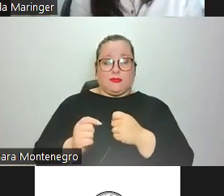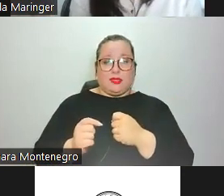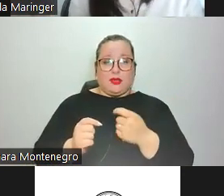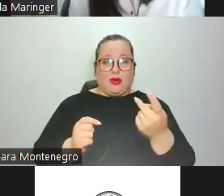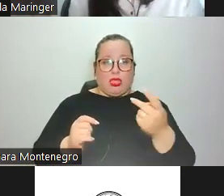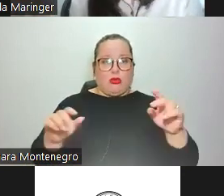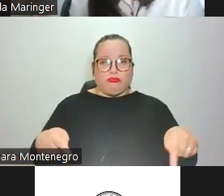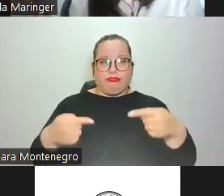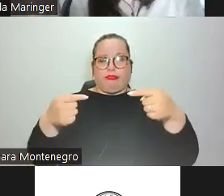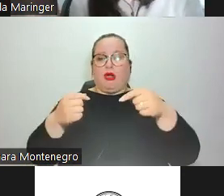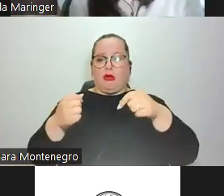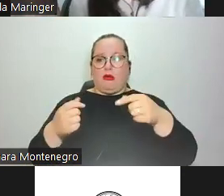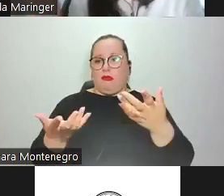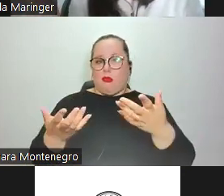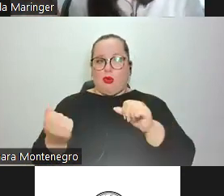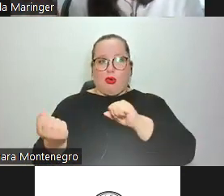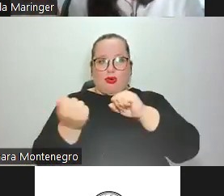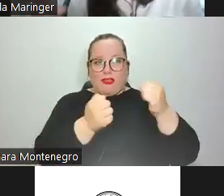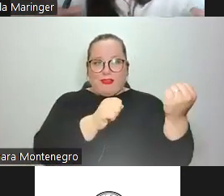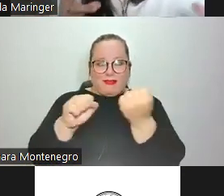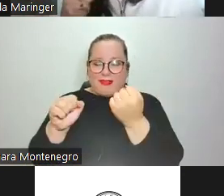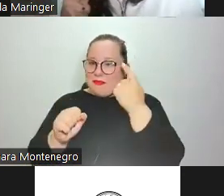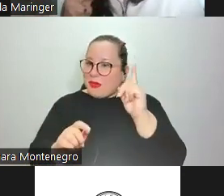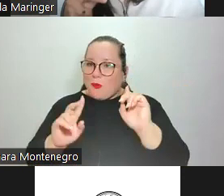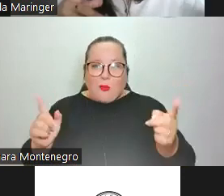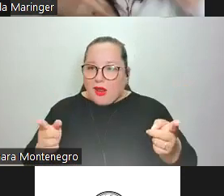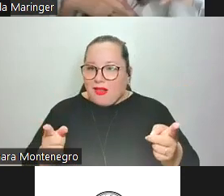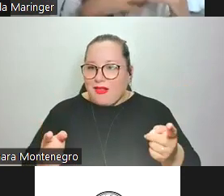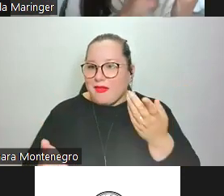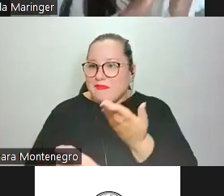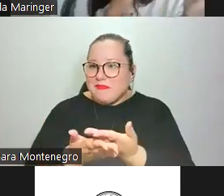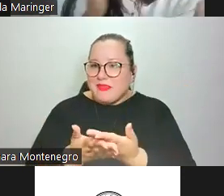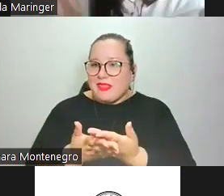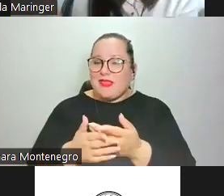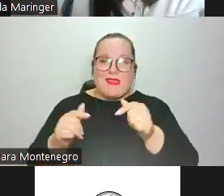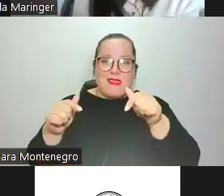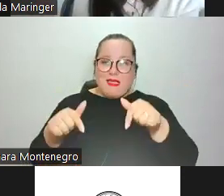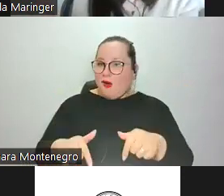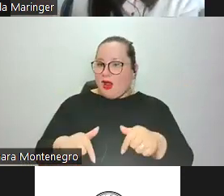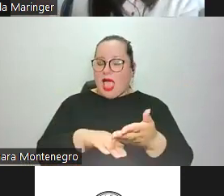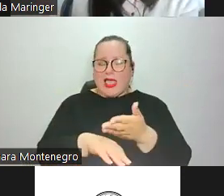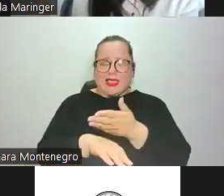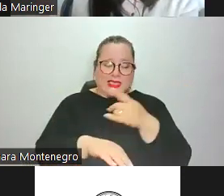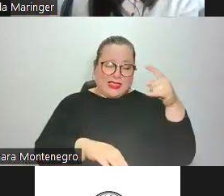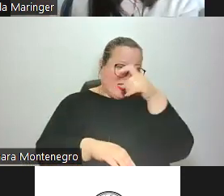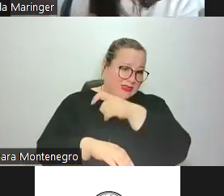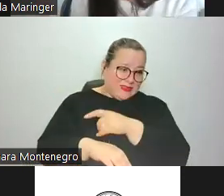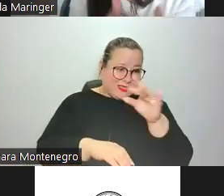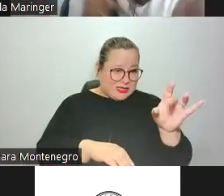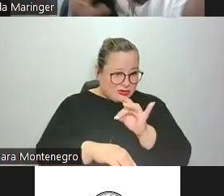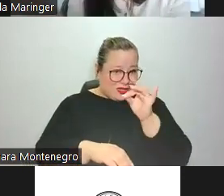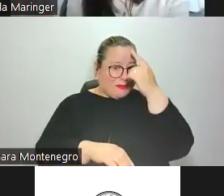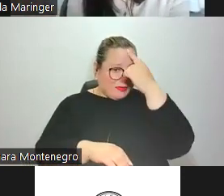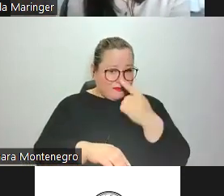introversión. Y saben lo interesante que cada vez antes nos costaba mucho encontrar nuestros perfiles,